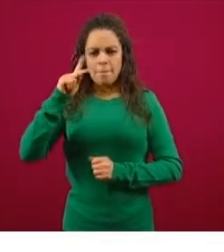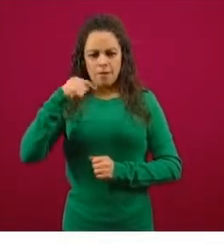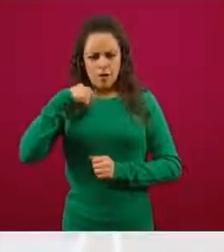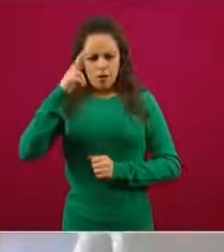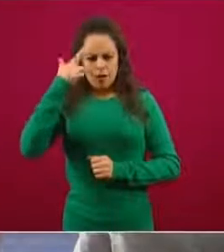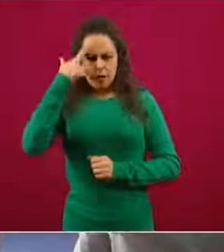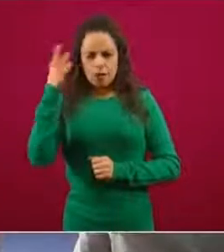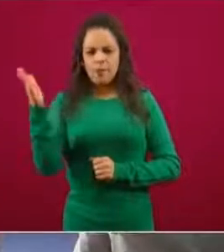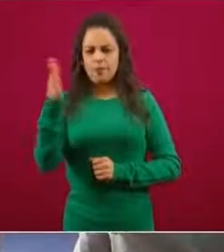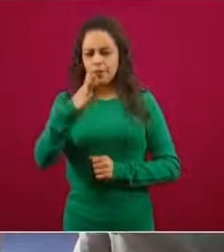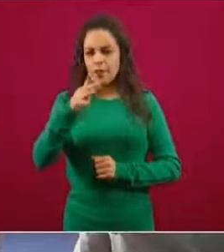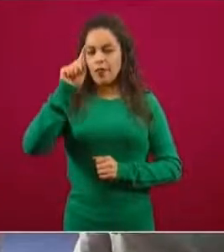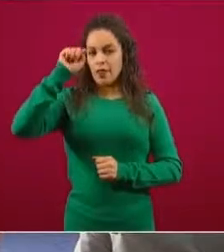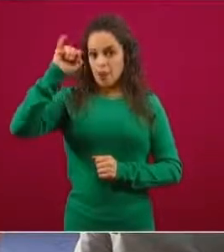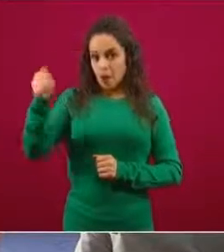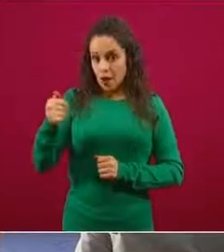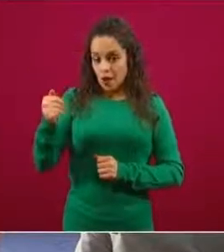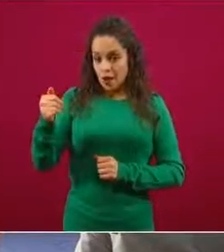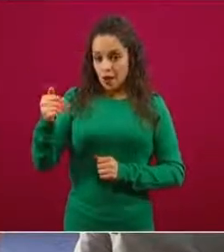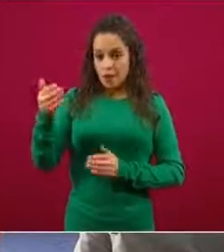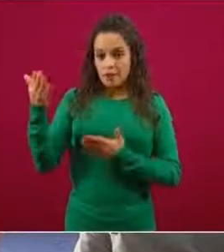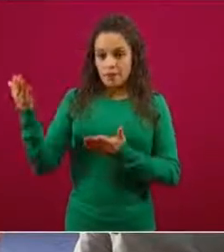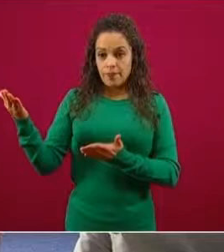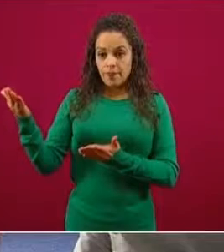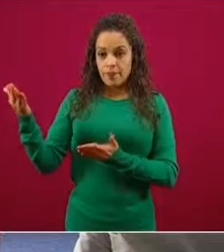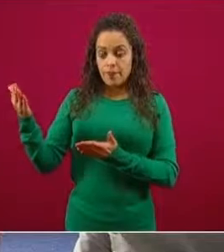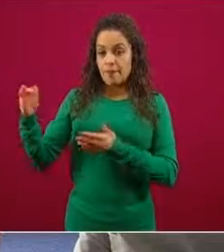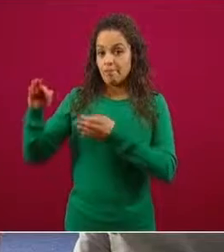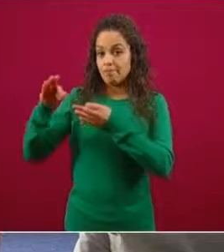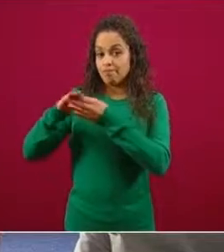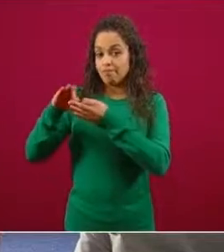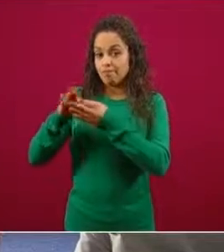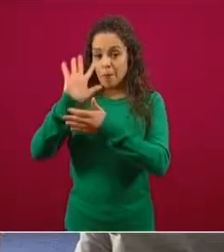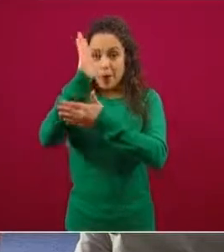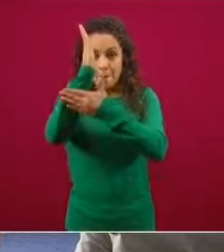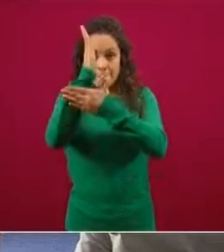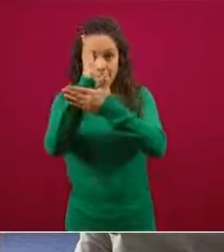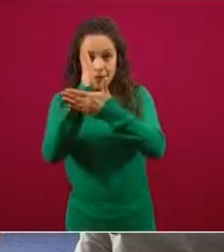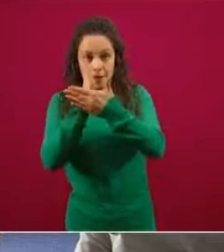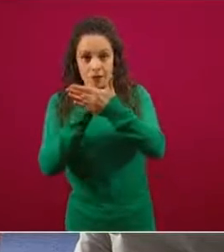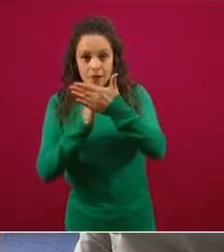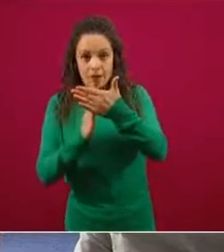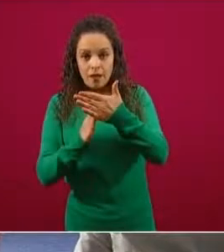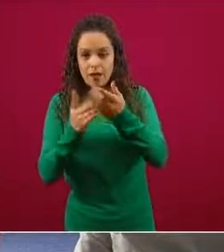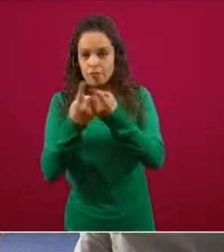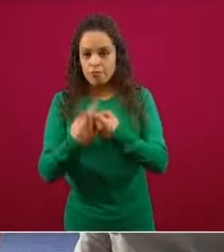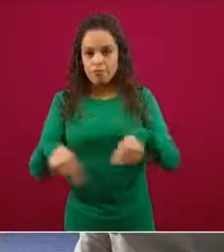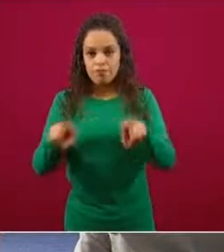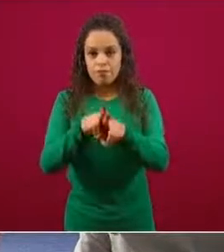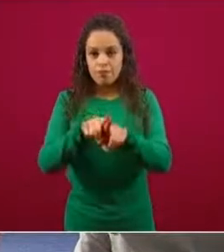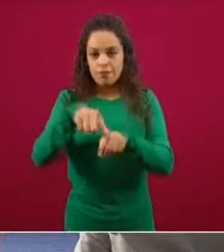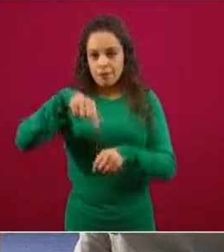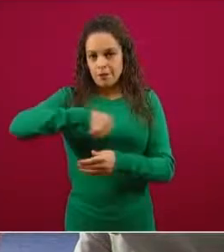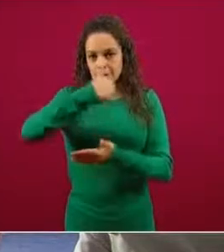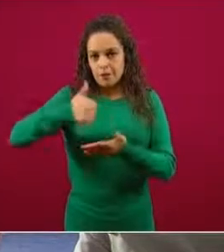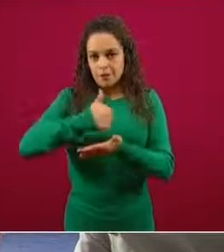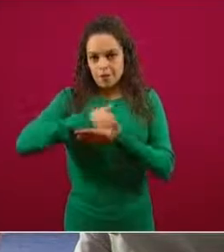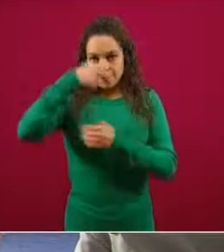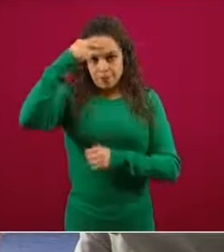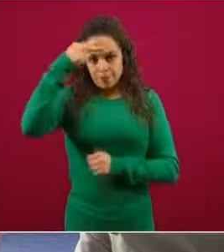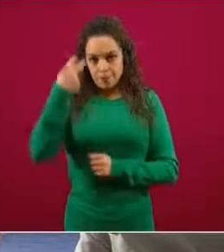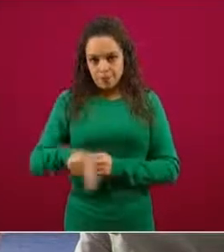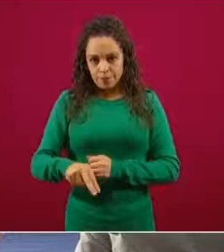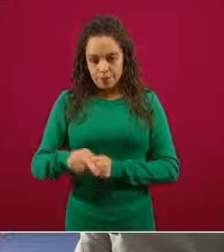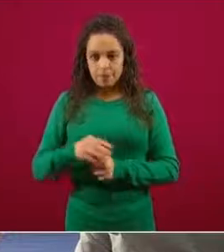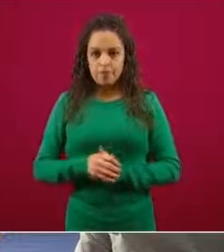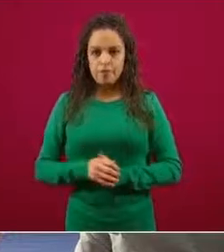justo ya en la parte cercana a lo intermedio, en más o menos al mismo tiempo que la Ciudad de México, el 6 al 8